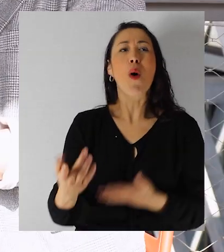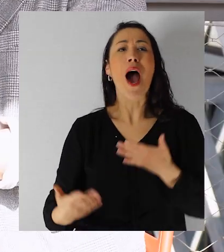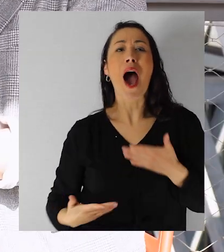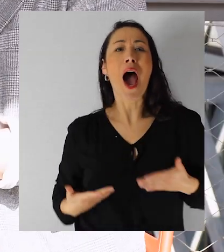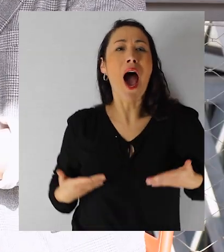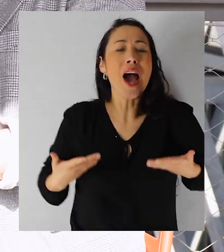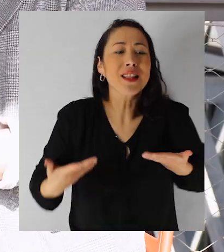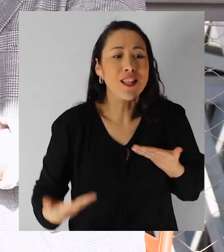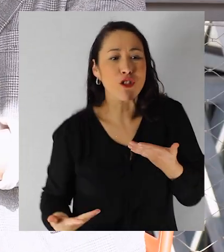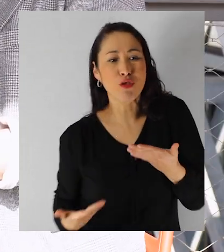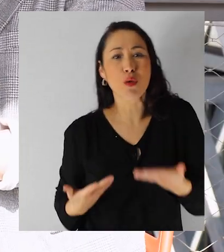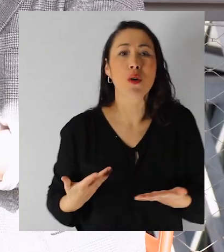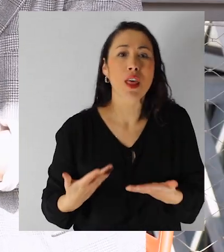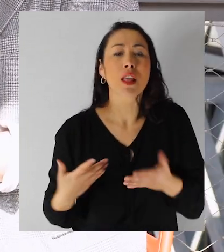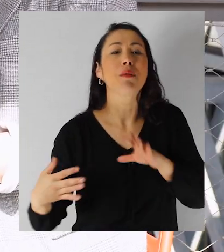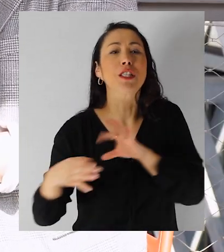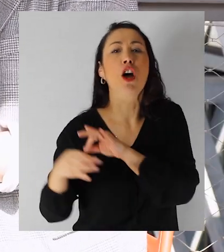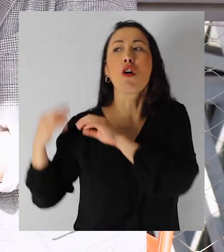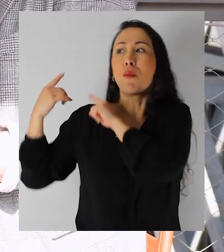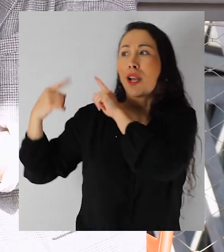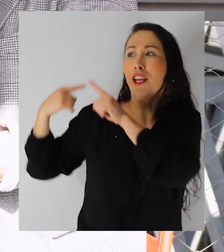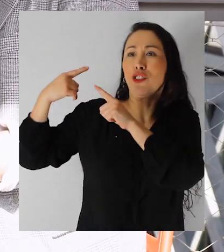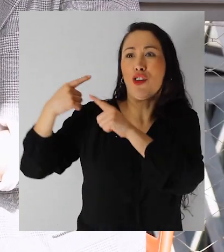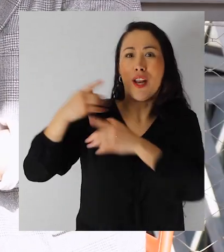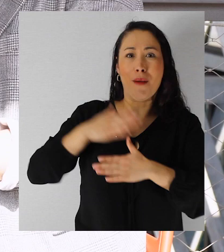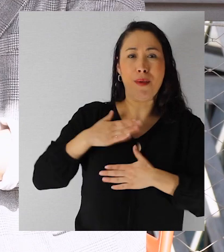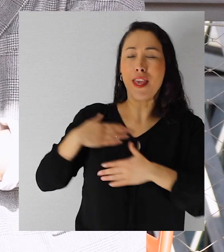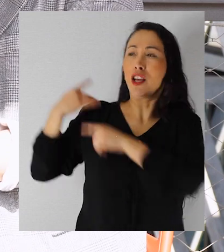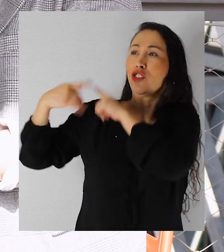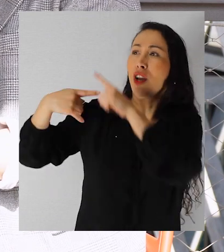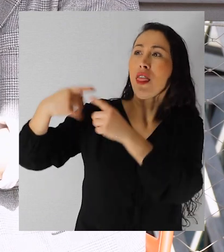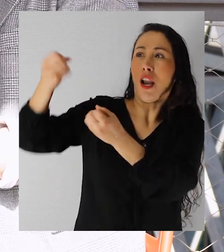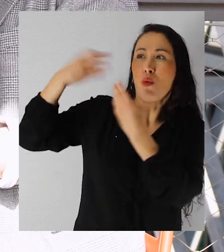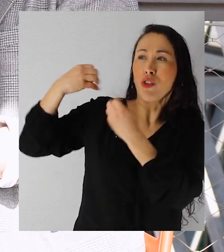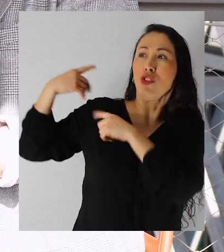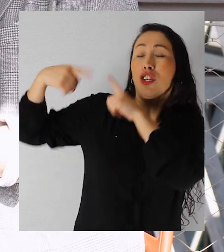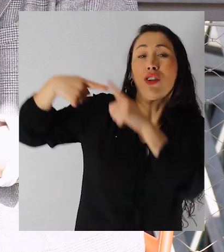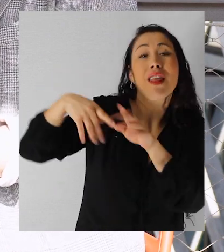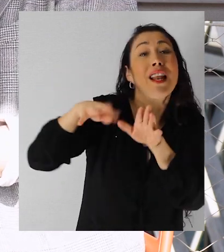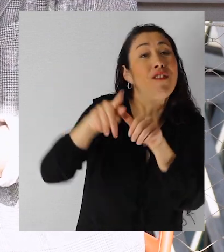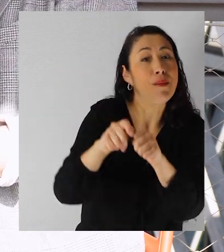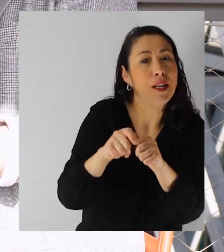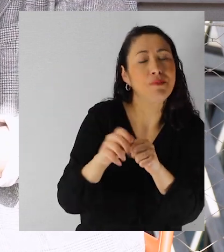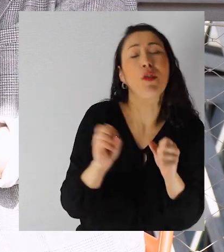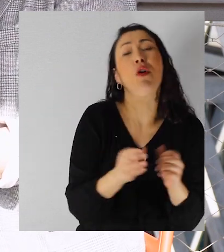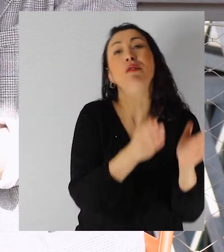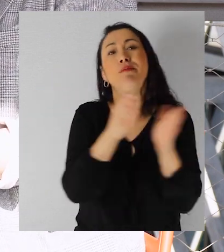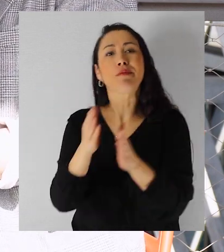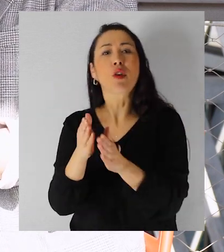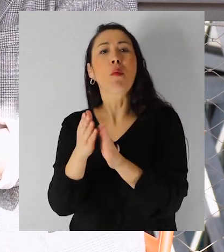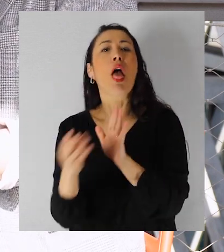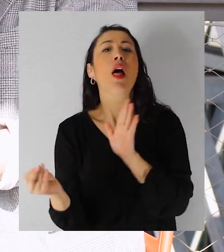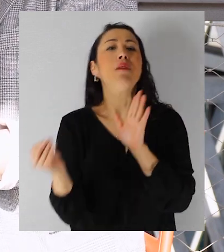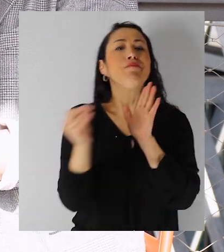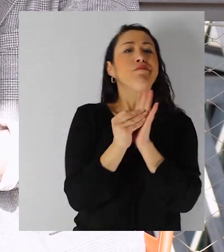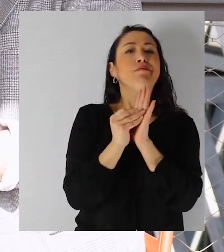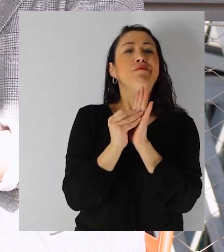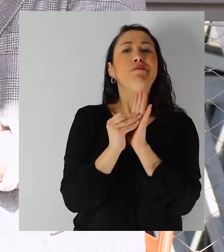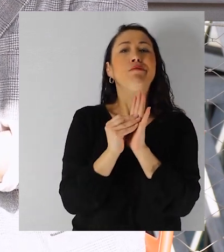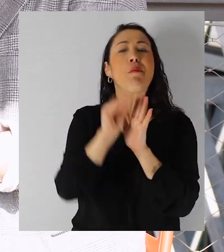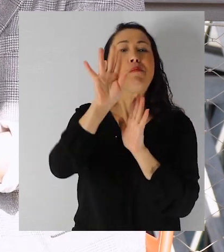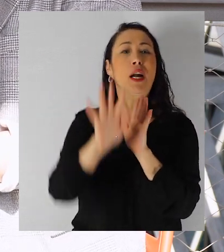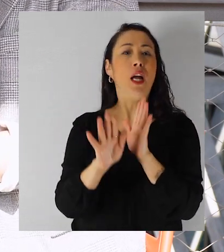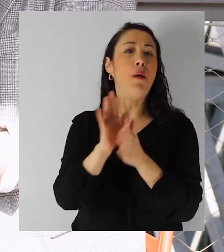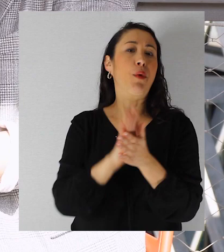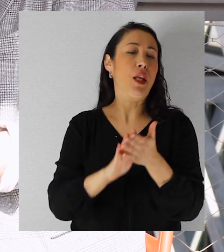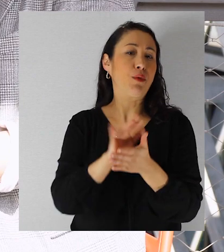actitudes que muchas veces vienen de la historia de uno, de la historia de la familia o de la educación que tengamos. O por otro lado, el tema de los estereotipos, el saber, por ejemplo, que